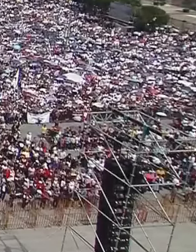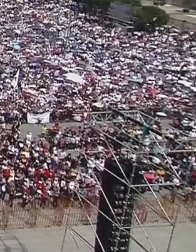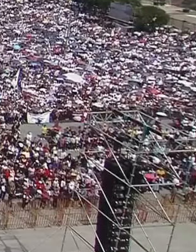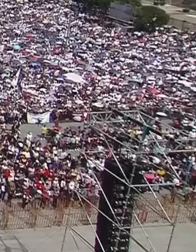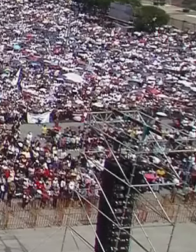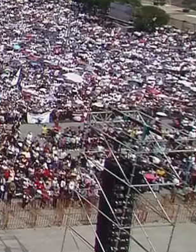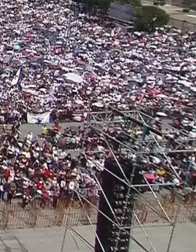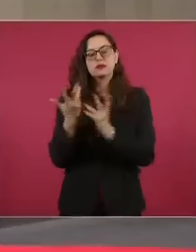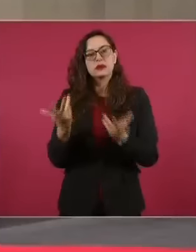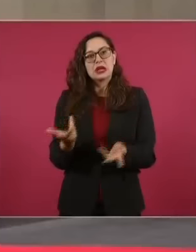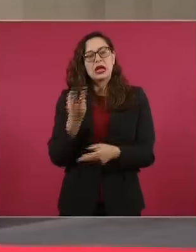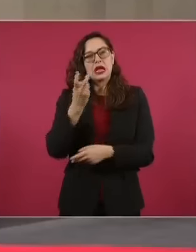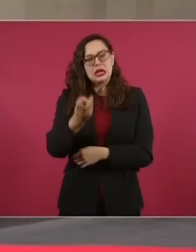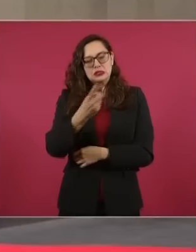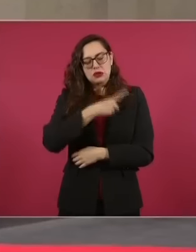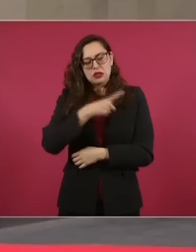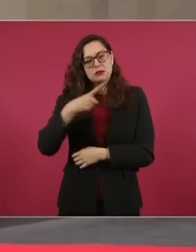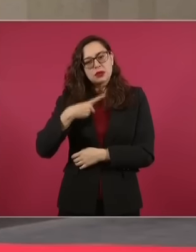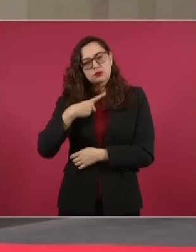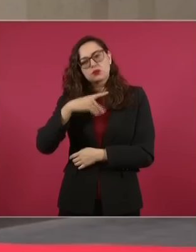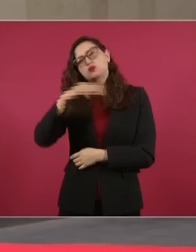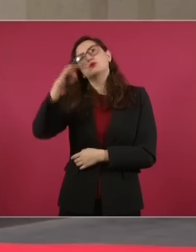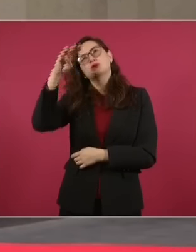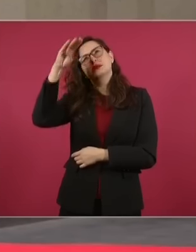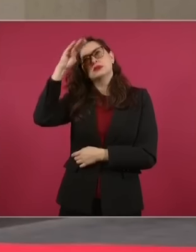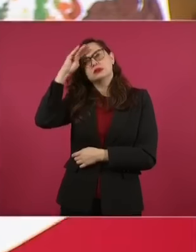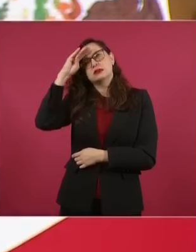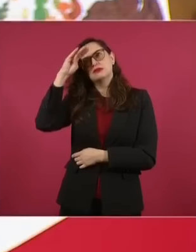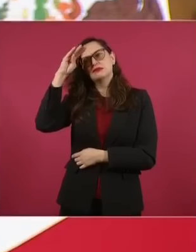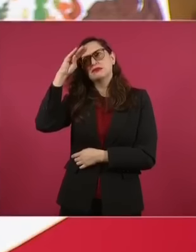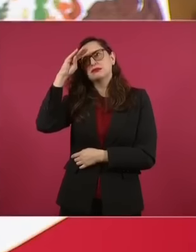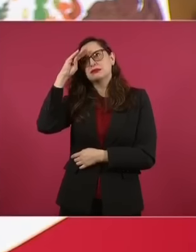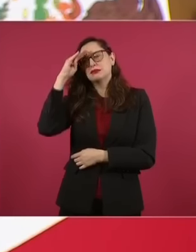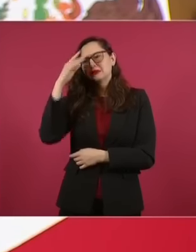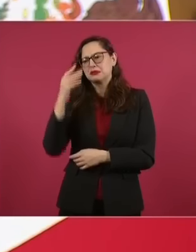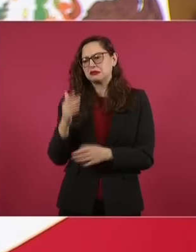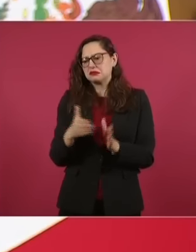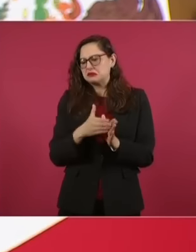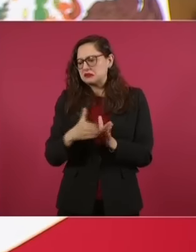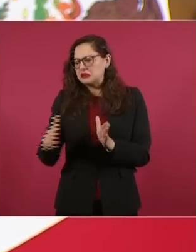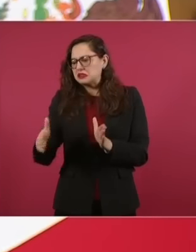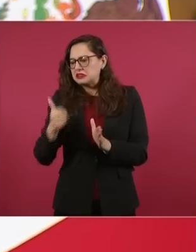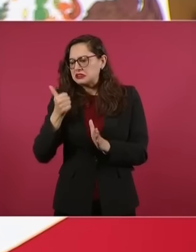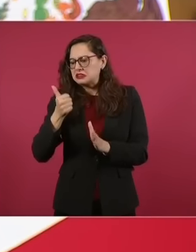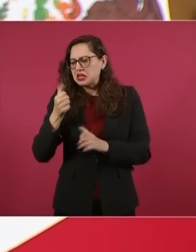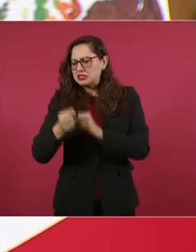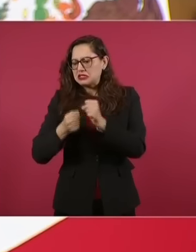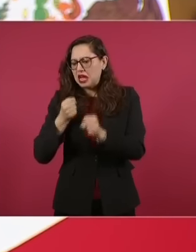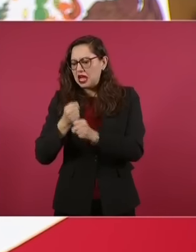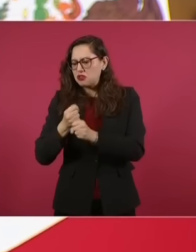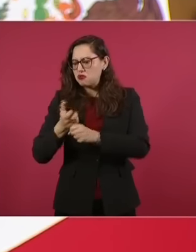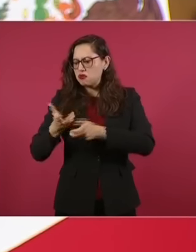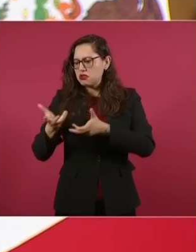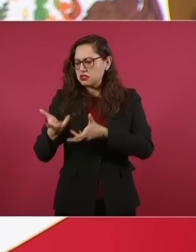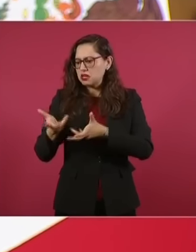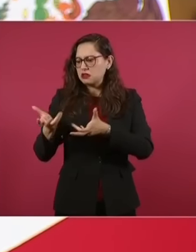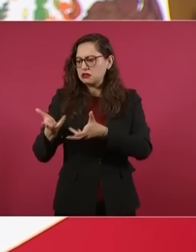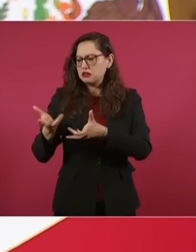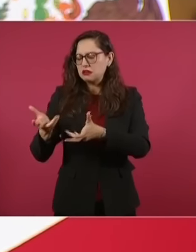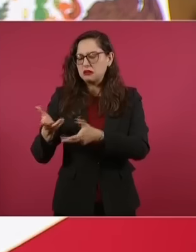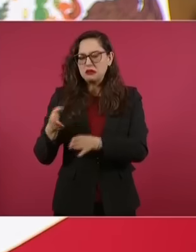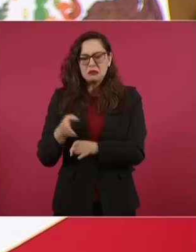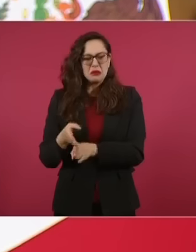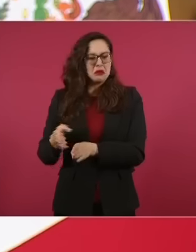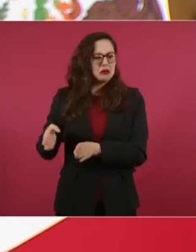Ifigenia. Y ahí eso se convirtió otra vez en la sucursal del mitin. Ya no era